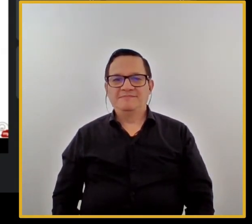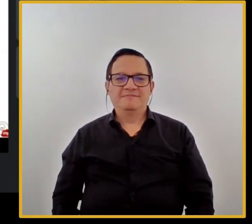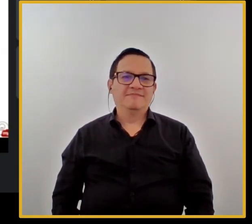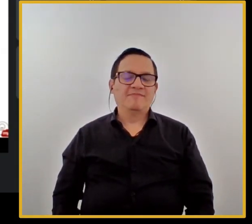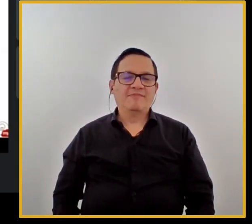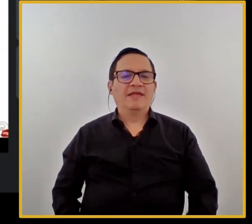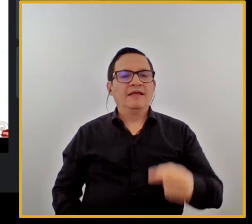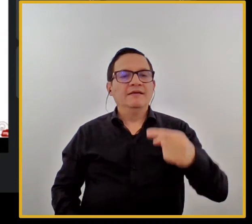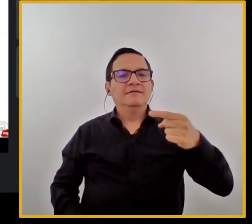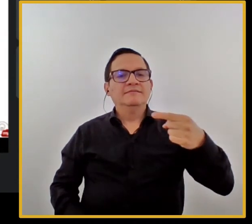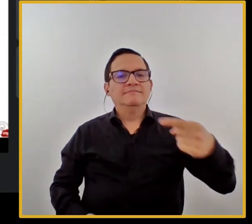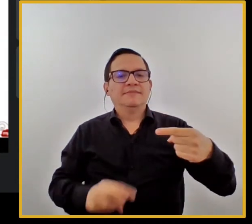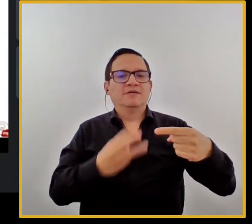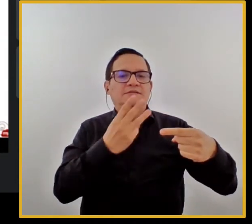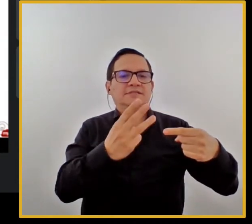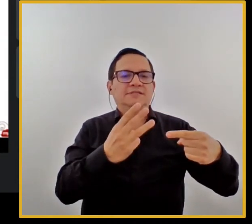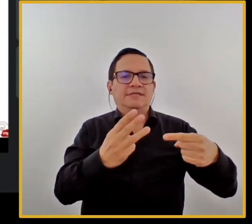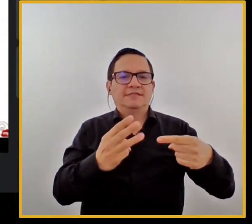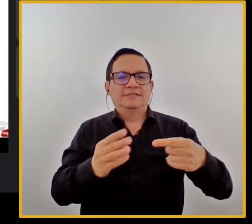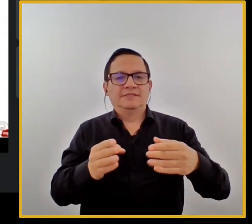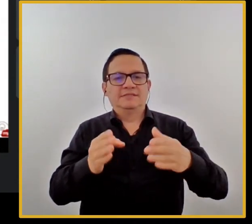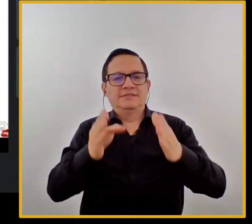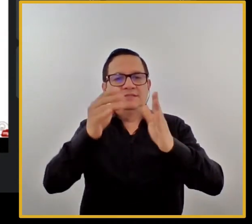Y me queda la integral de